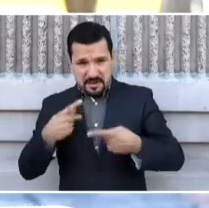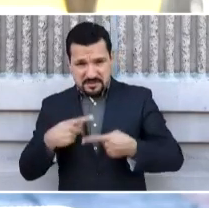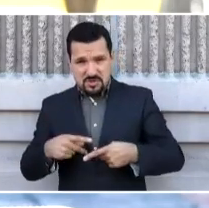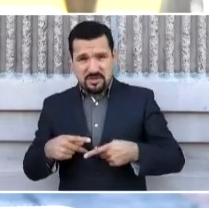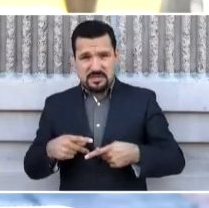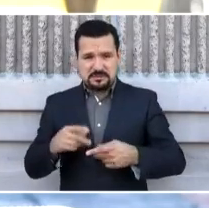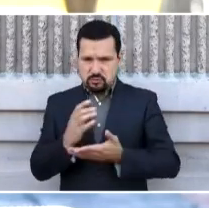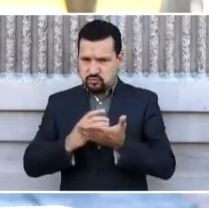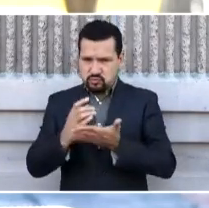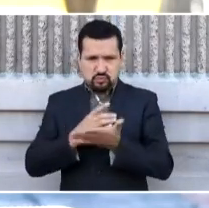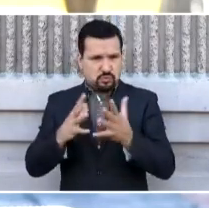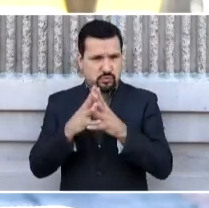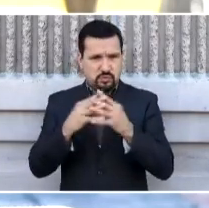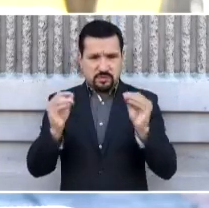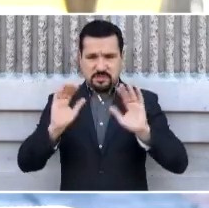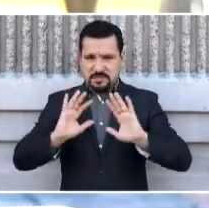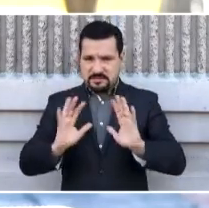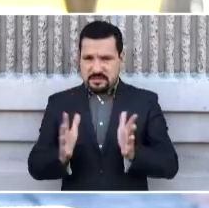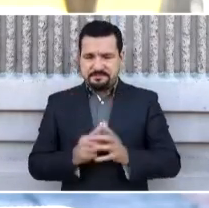han curado.